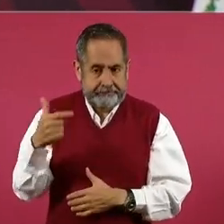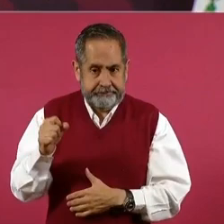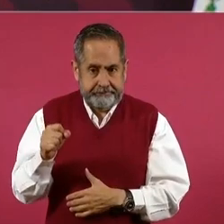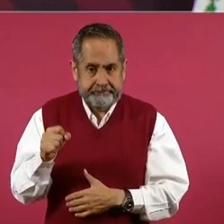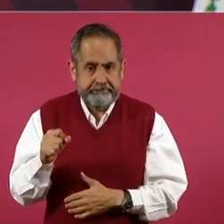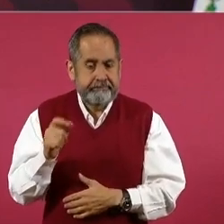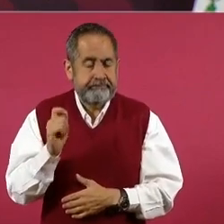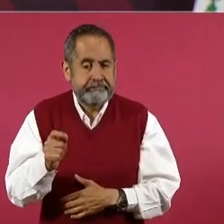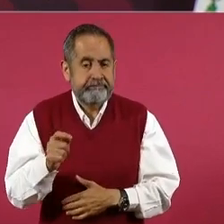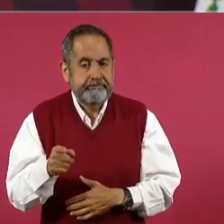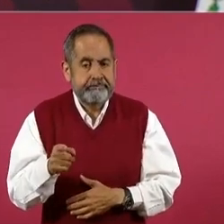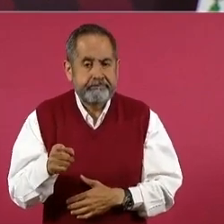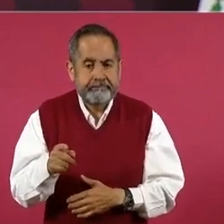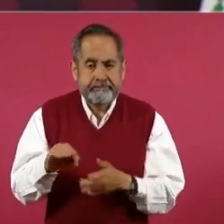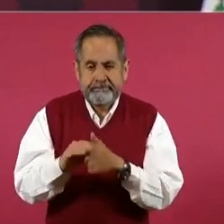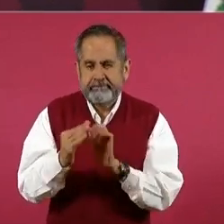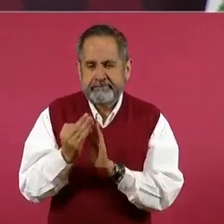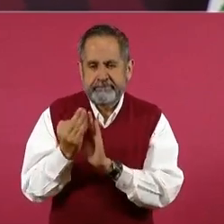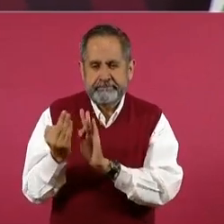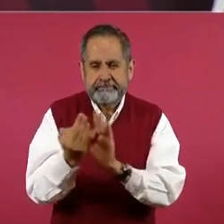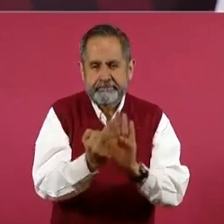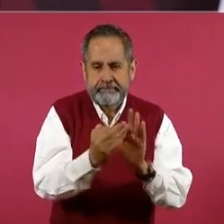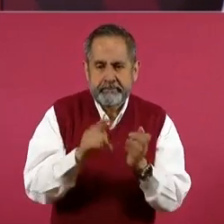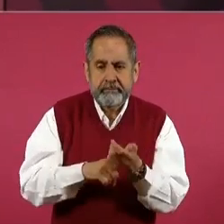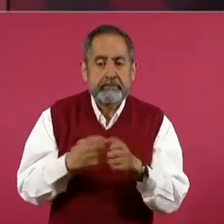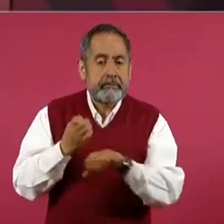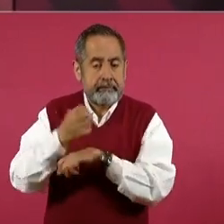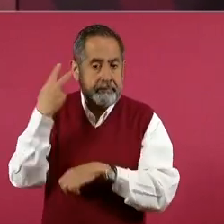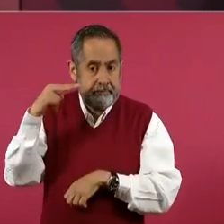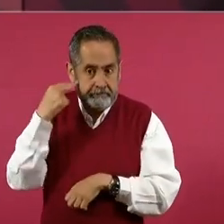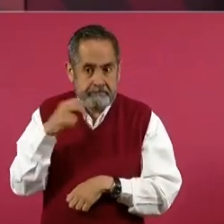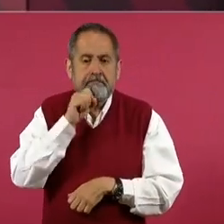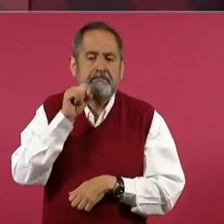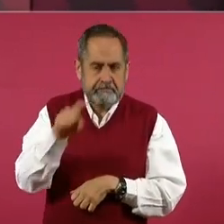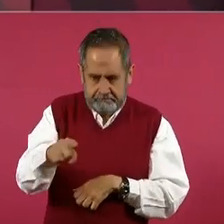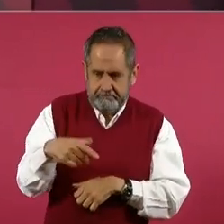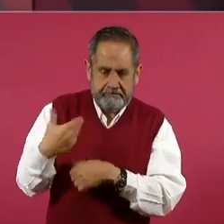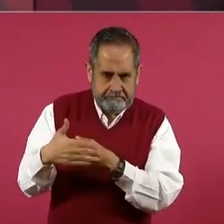la parte litoral del estado de Veracruz.